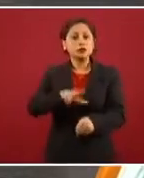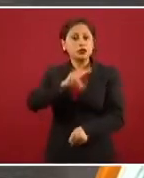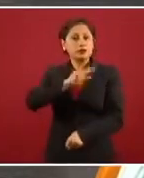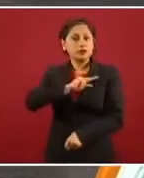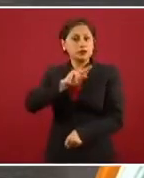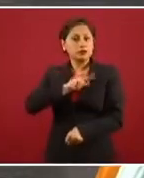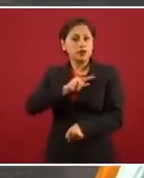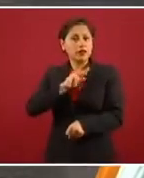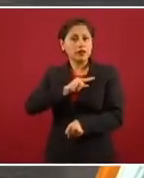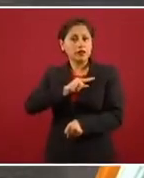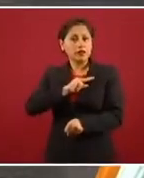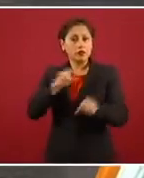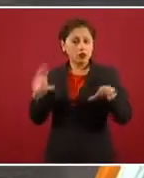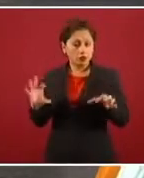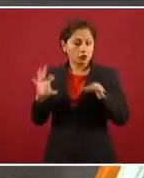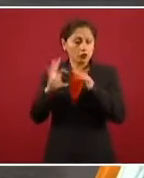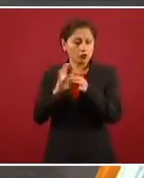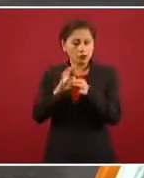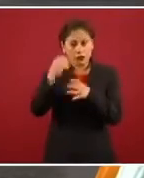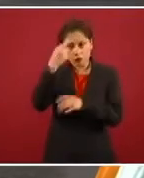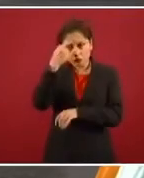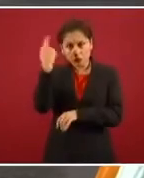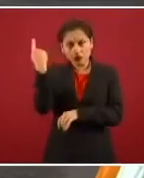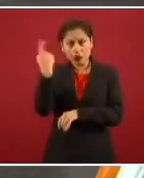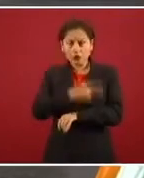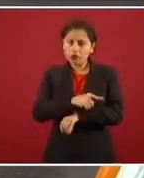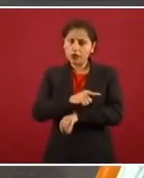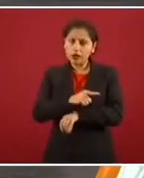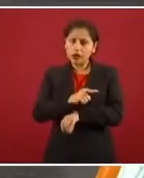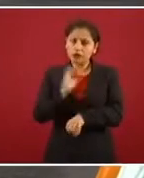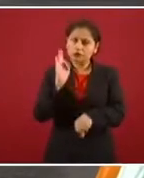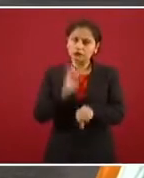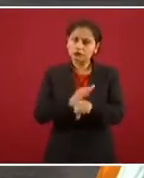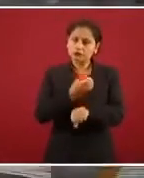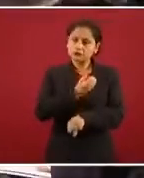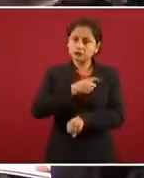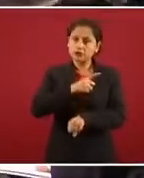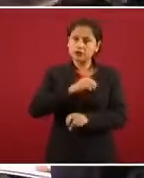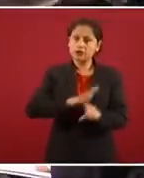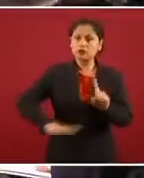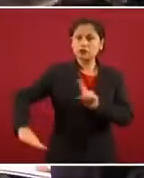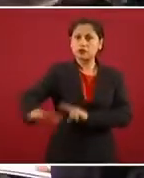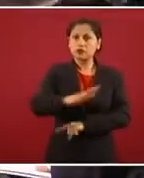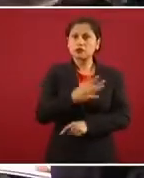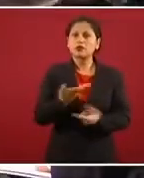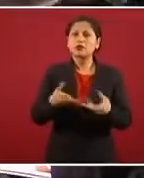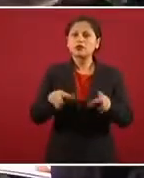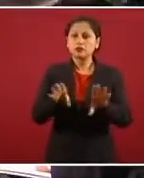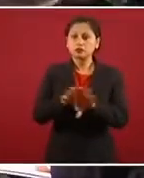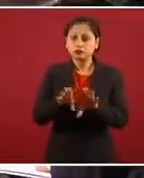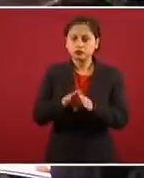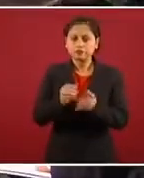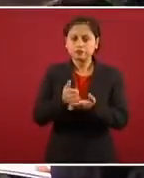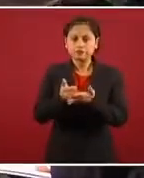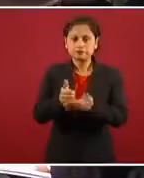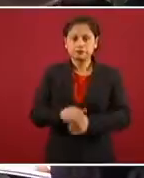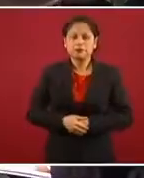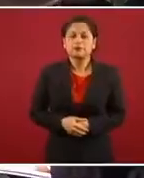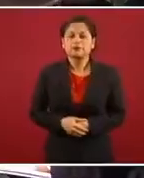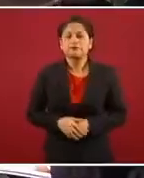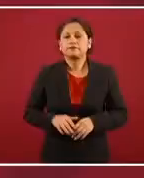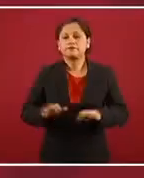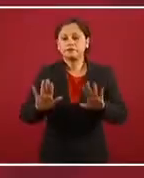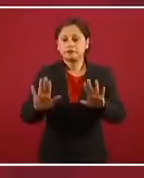este esfuerzo por la salud de los mexicanos en esta coyuntura? Bueno, yo lo